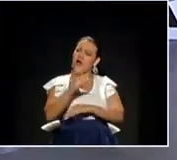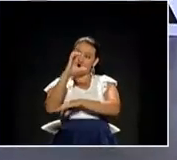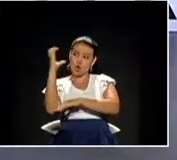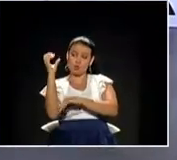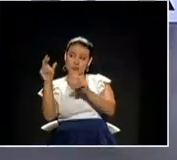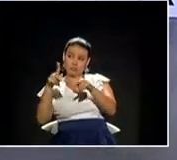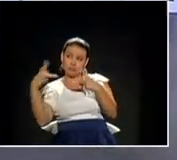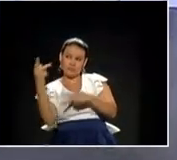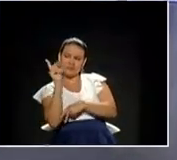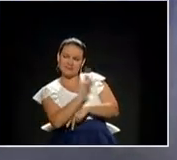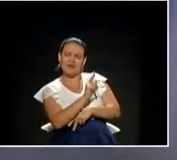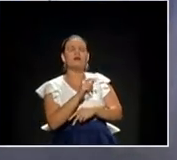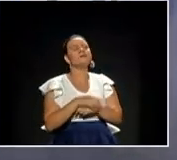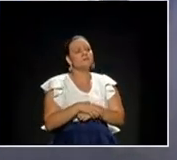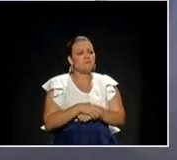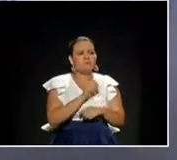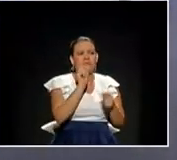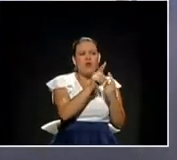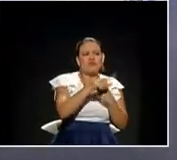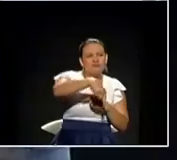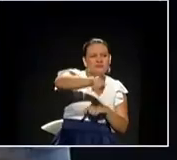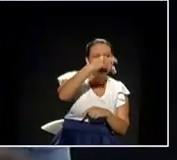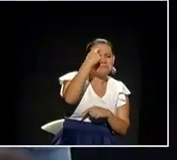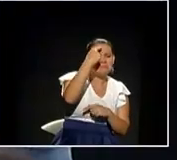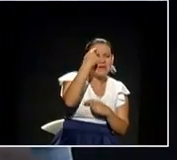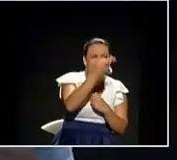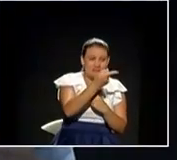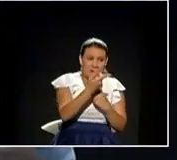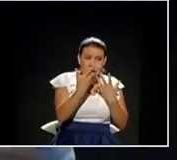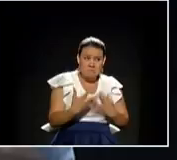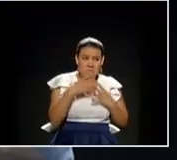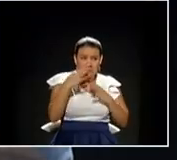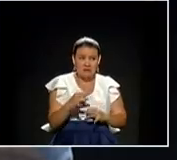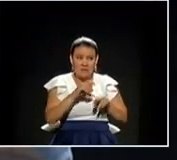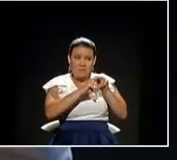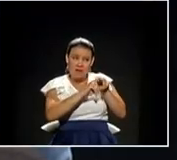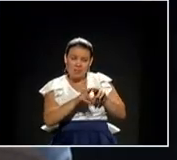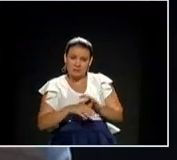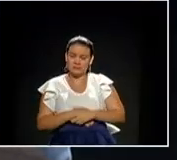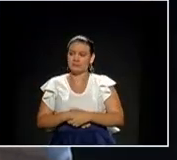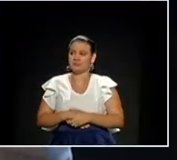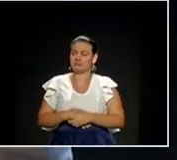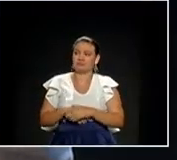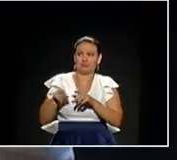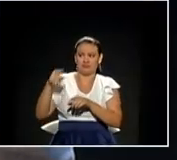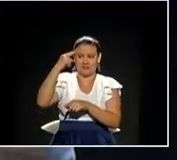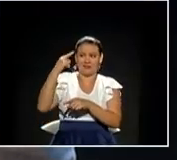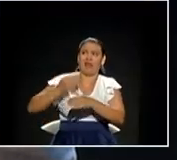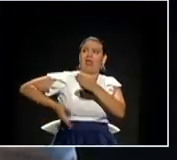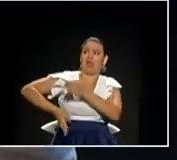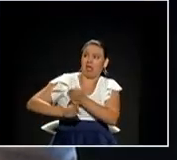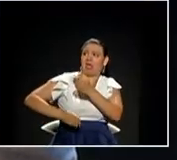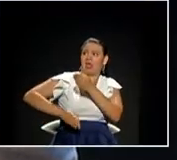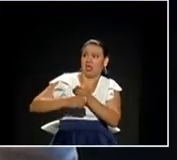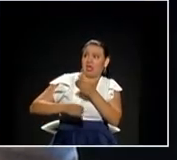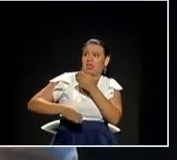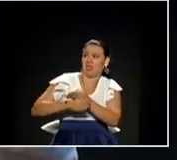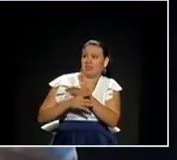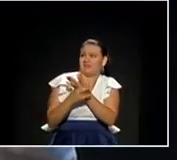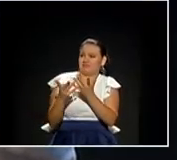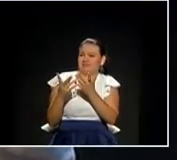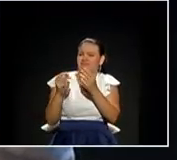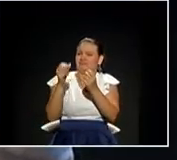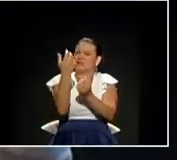82 por ciento para seguir con esta segunda etapa y usted vuelve a insistir en esta forma creativa de hacer malecones pero no entienden